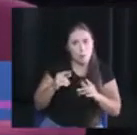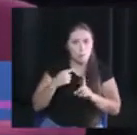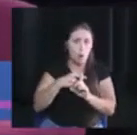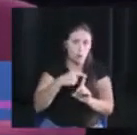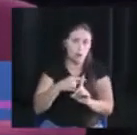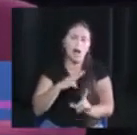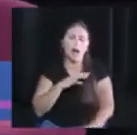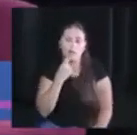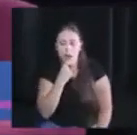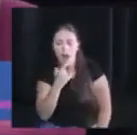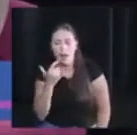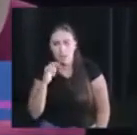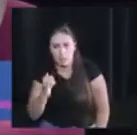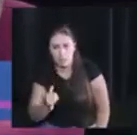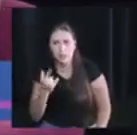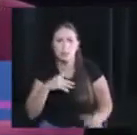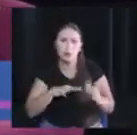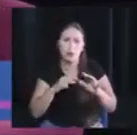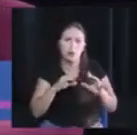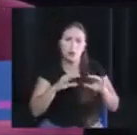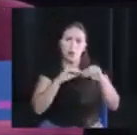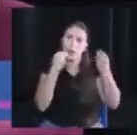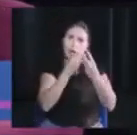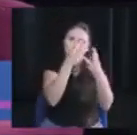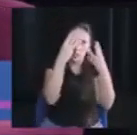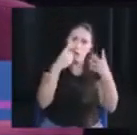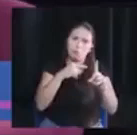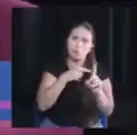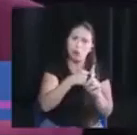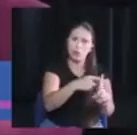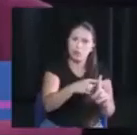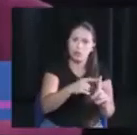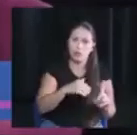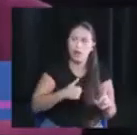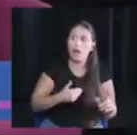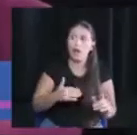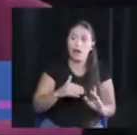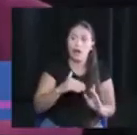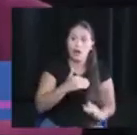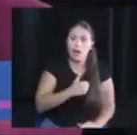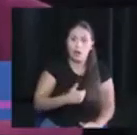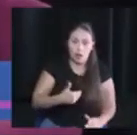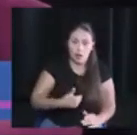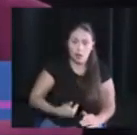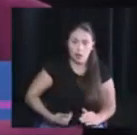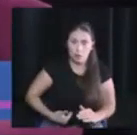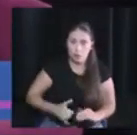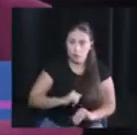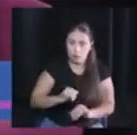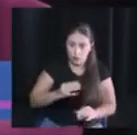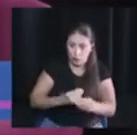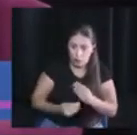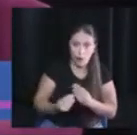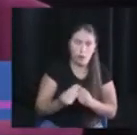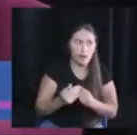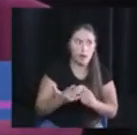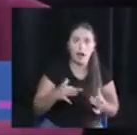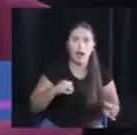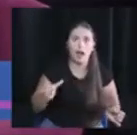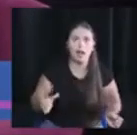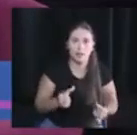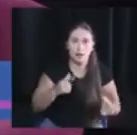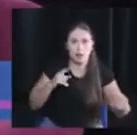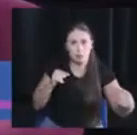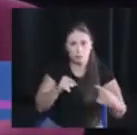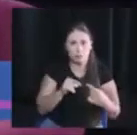con carencias importantes, pero en conjunto muy positiva? No es fácil como pararse. Y allí, a riesgo de parecer